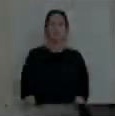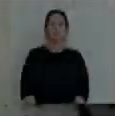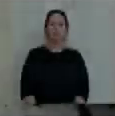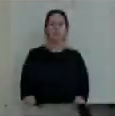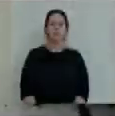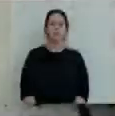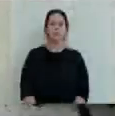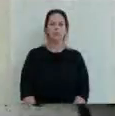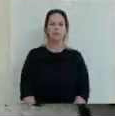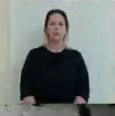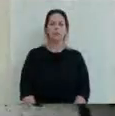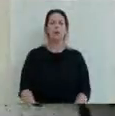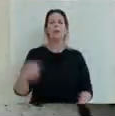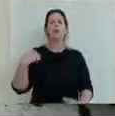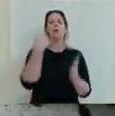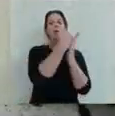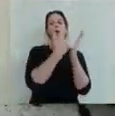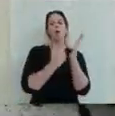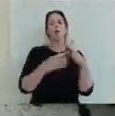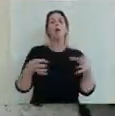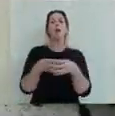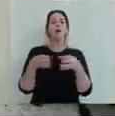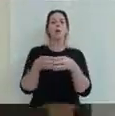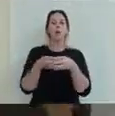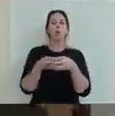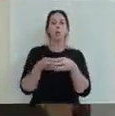Pasamos al orden de la sesión.